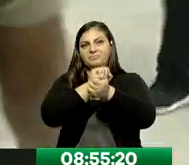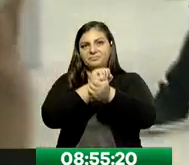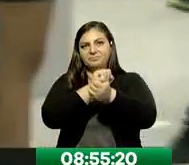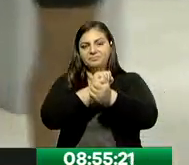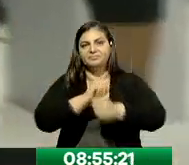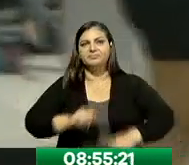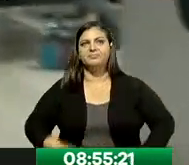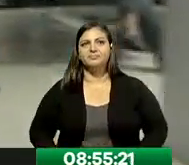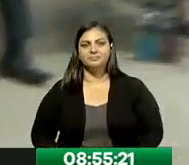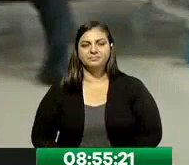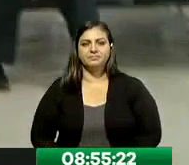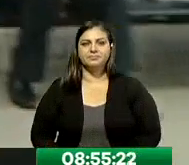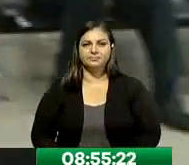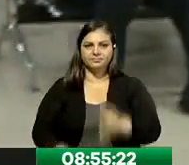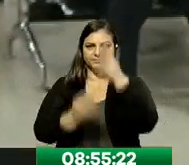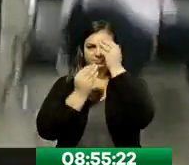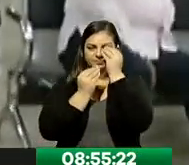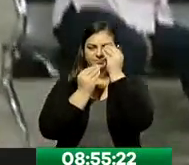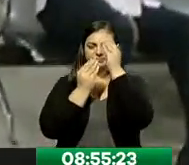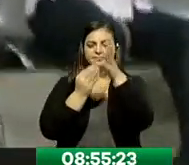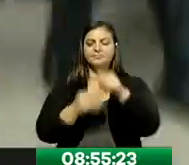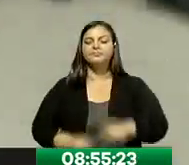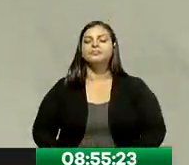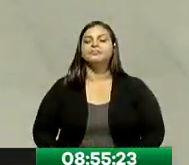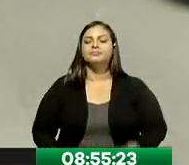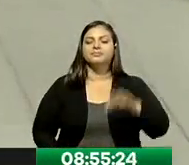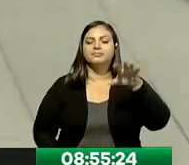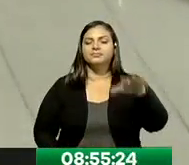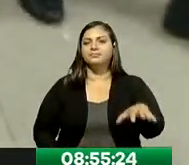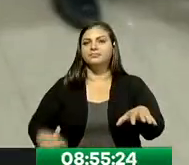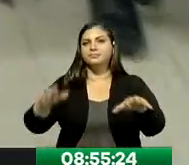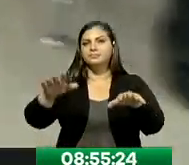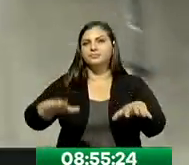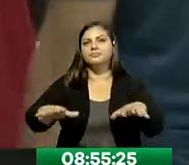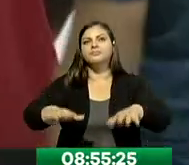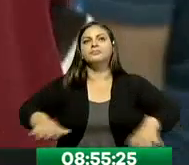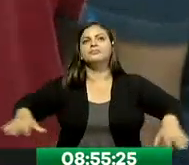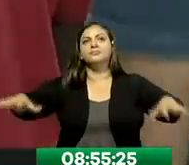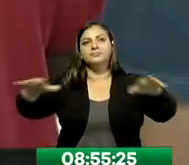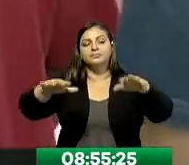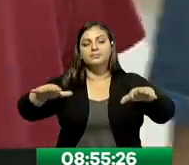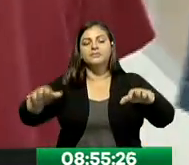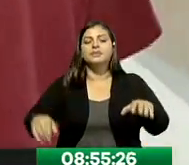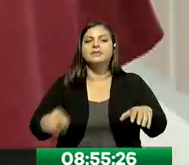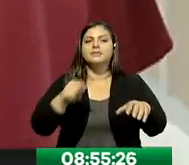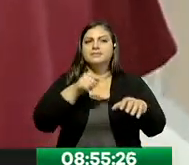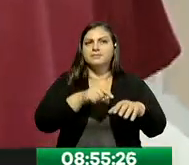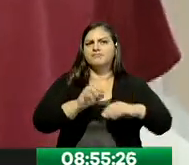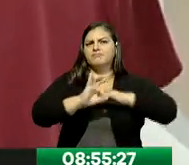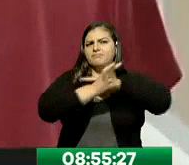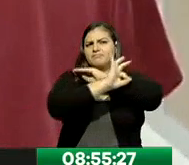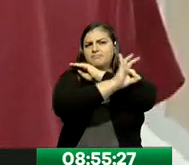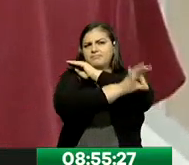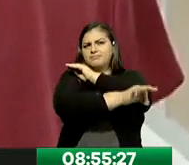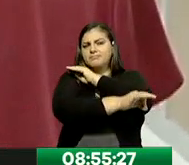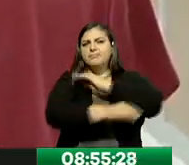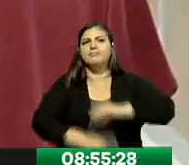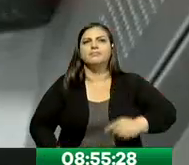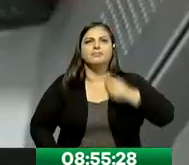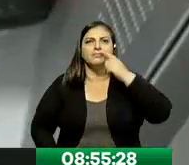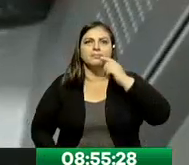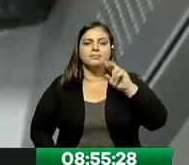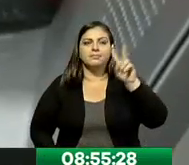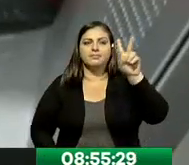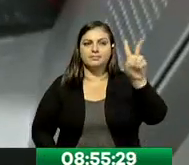En dos sectores de Guayaquil, los agentes antinarcóticos detectaron a personas involucradas en microtráfico de droga. El